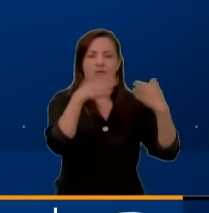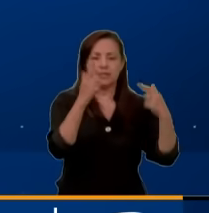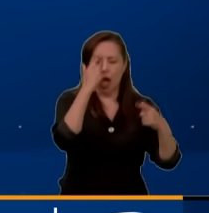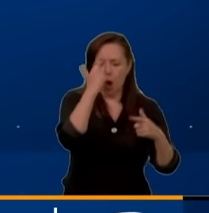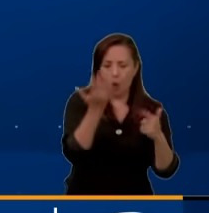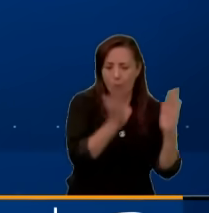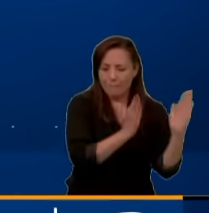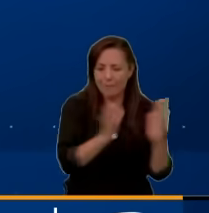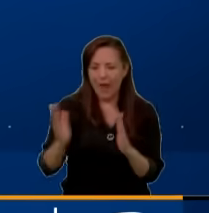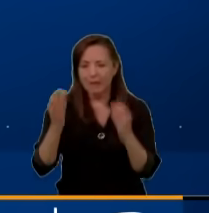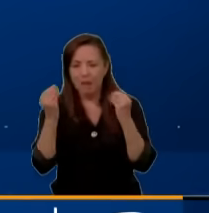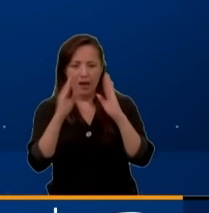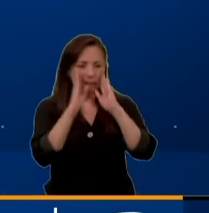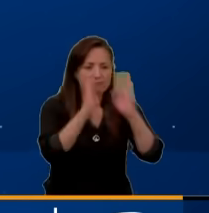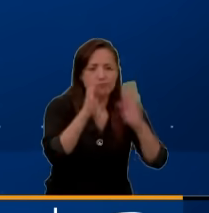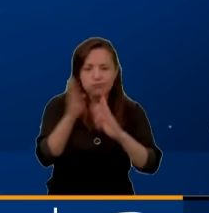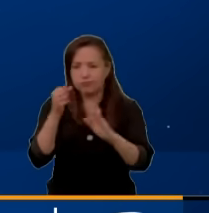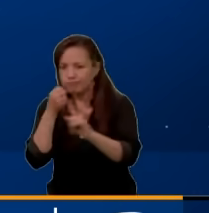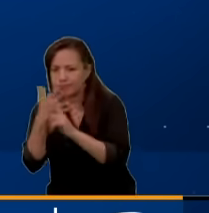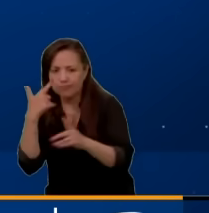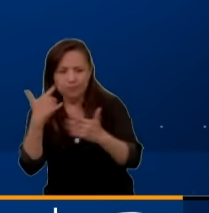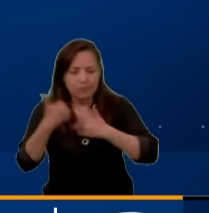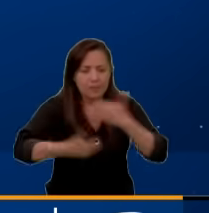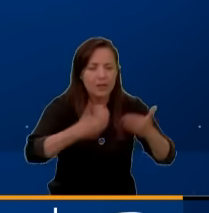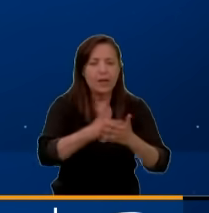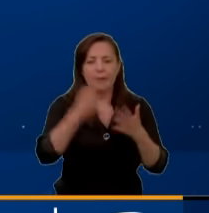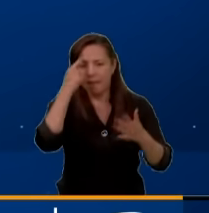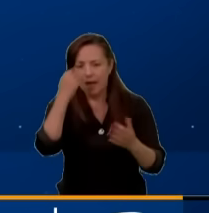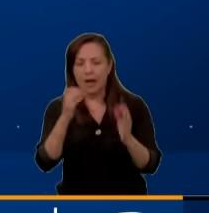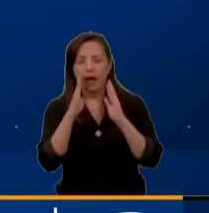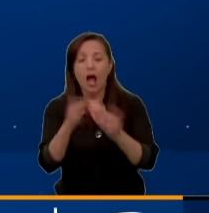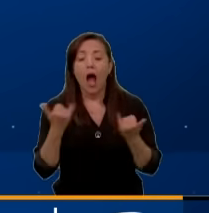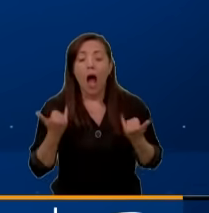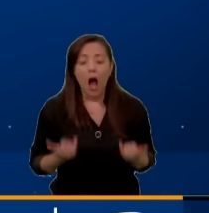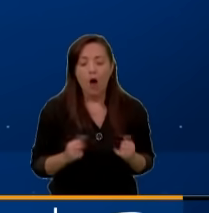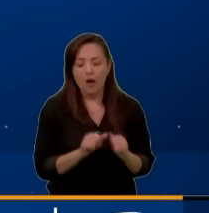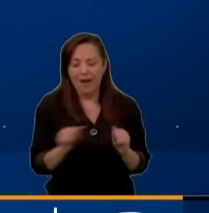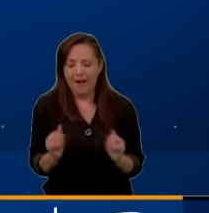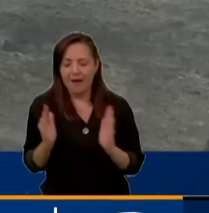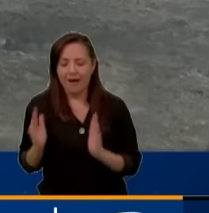la prevención. Ahorita en este momento estamos pasando ya por la etapa